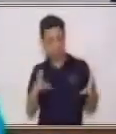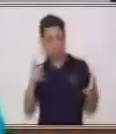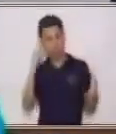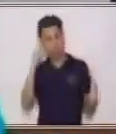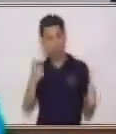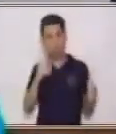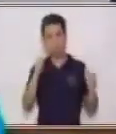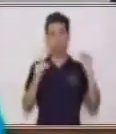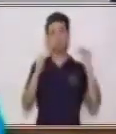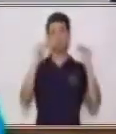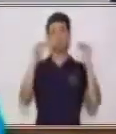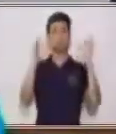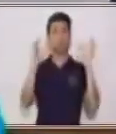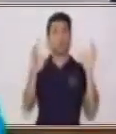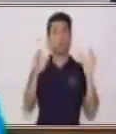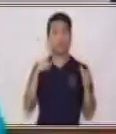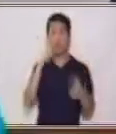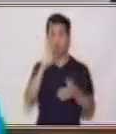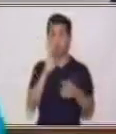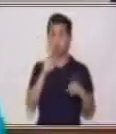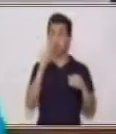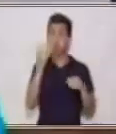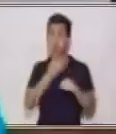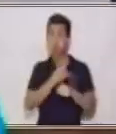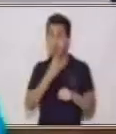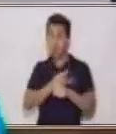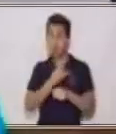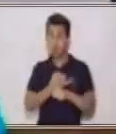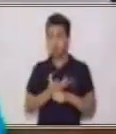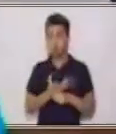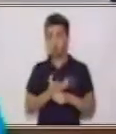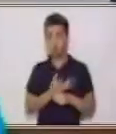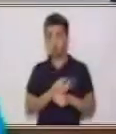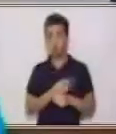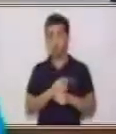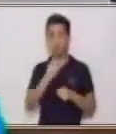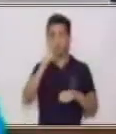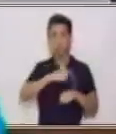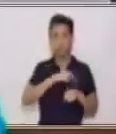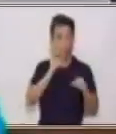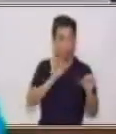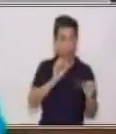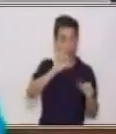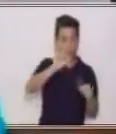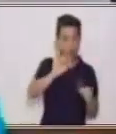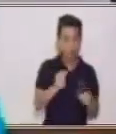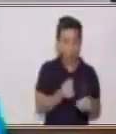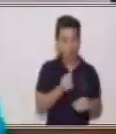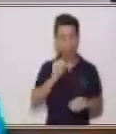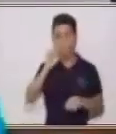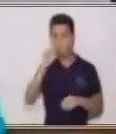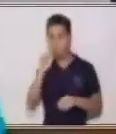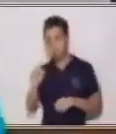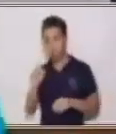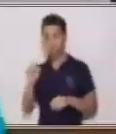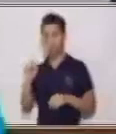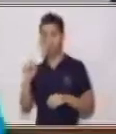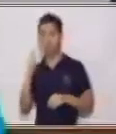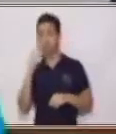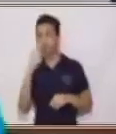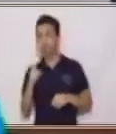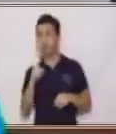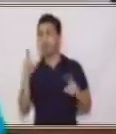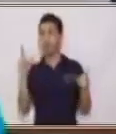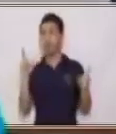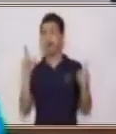equilibrio. Mientras que si le vamos dando ese momento a esa coma en donde lo necesita,